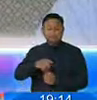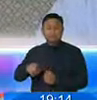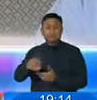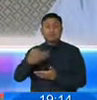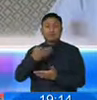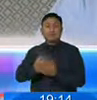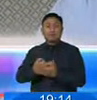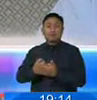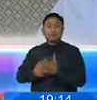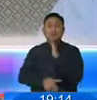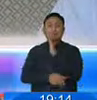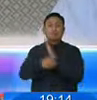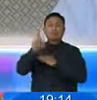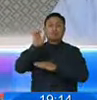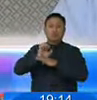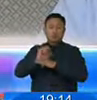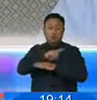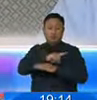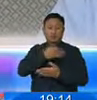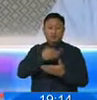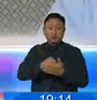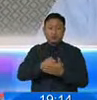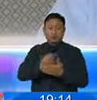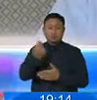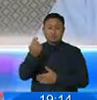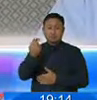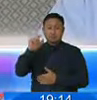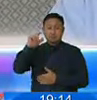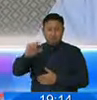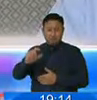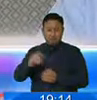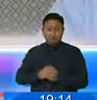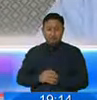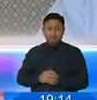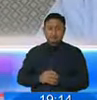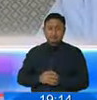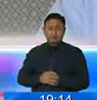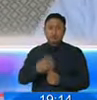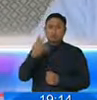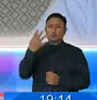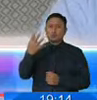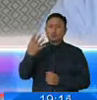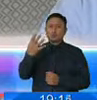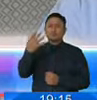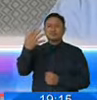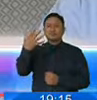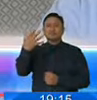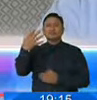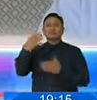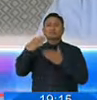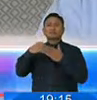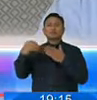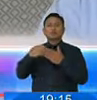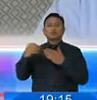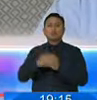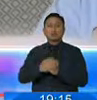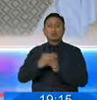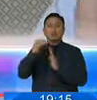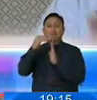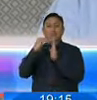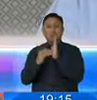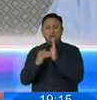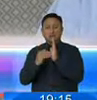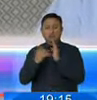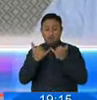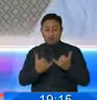factura Petroecuador a esas compañías chinas y tailandesas son 4 y 5 dólares menos que el precio